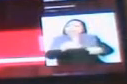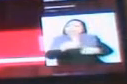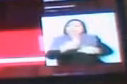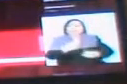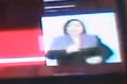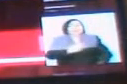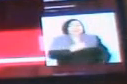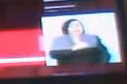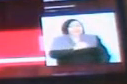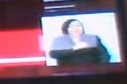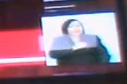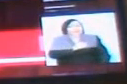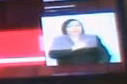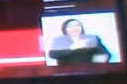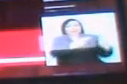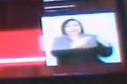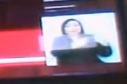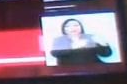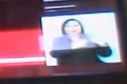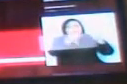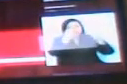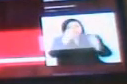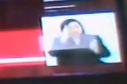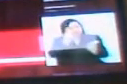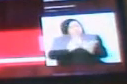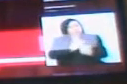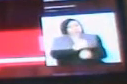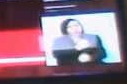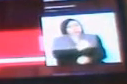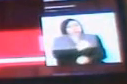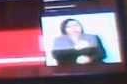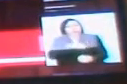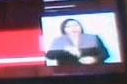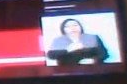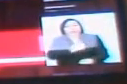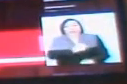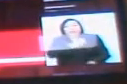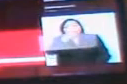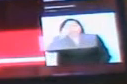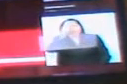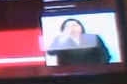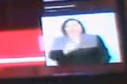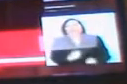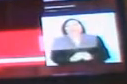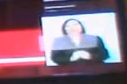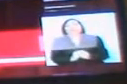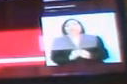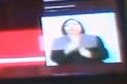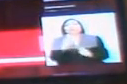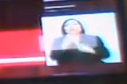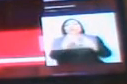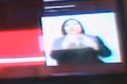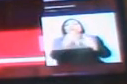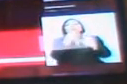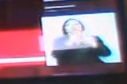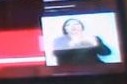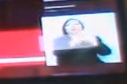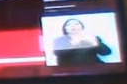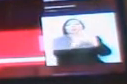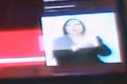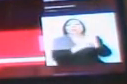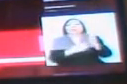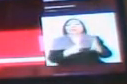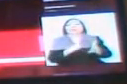mi más absoluto compromiso y lealtad para con nuestro amado Perú y con su Constitución.